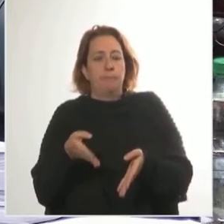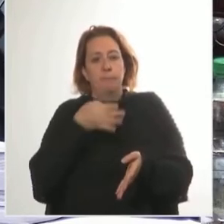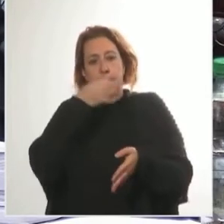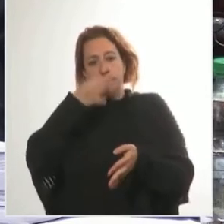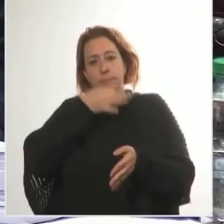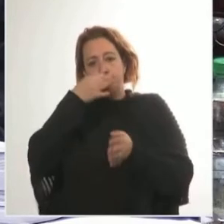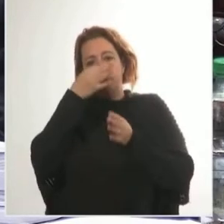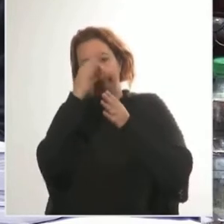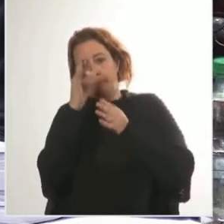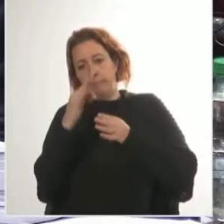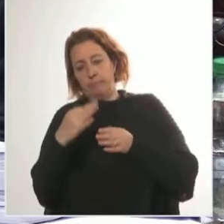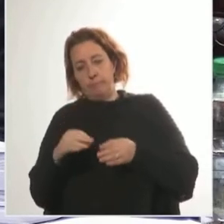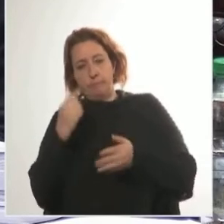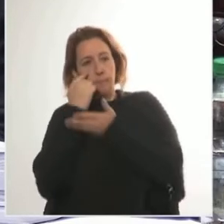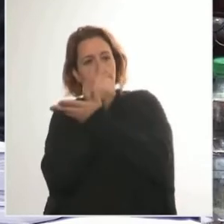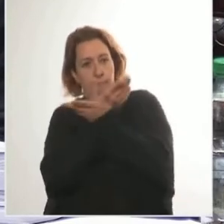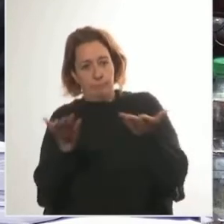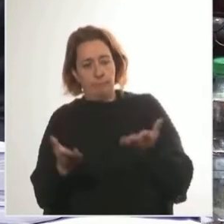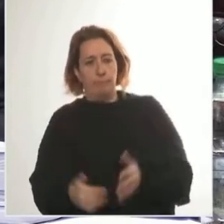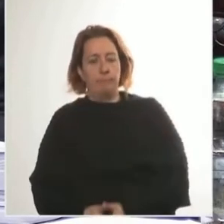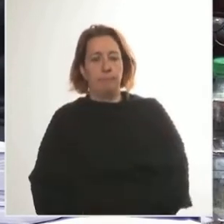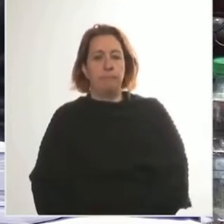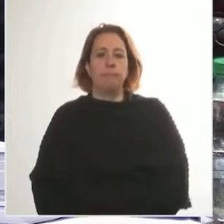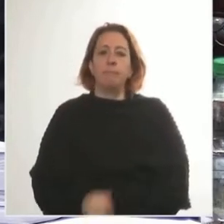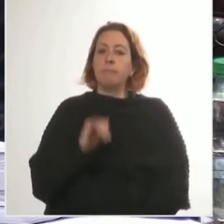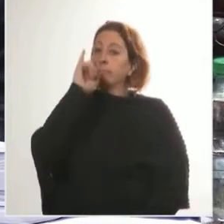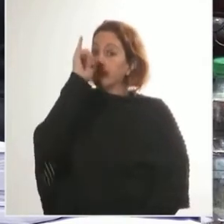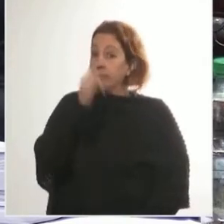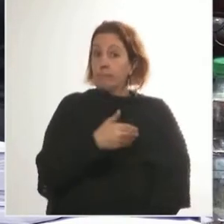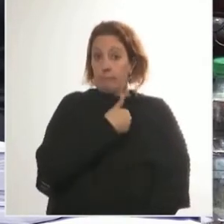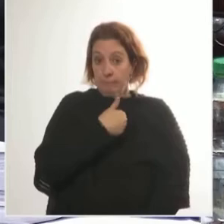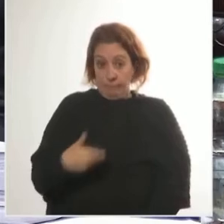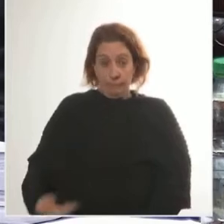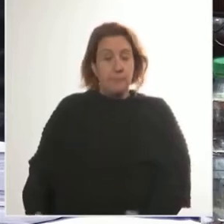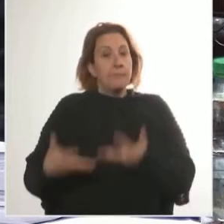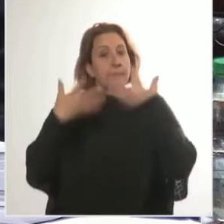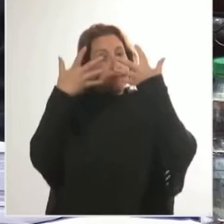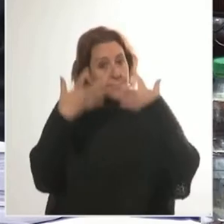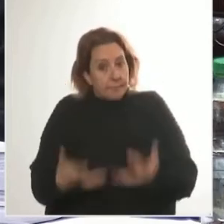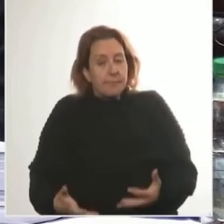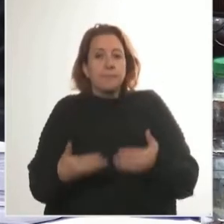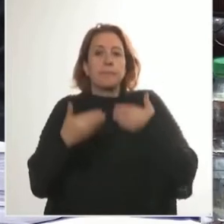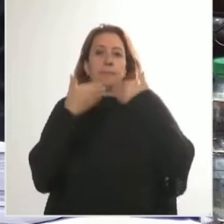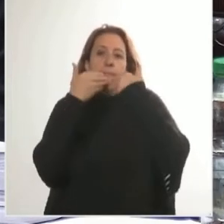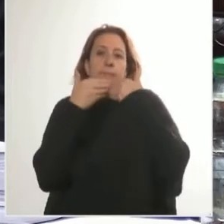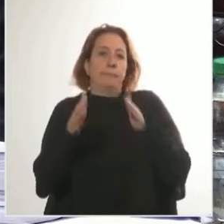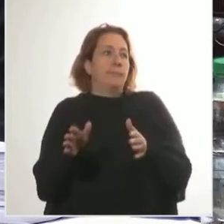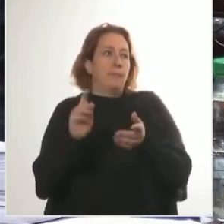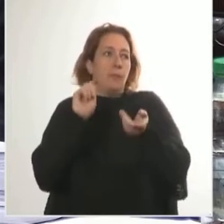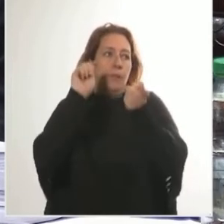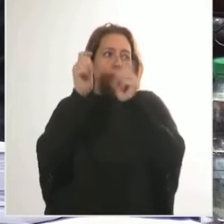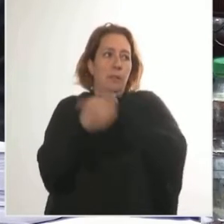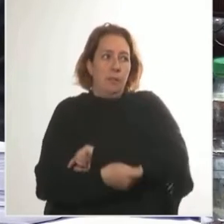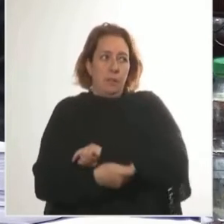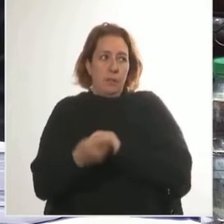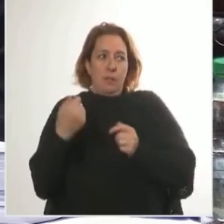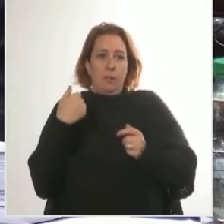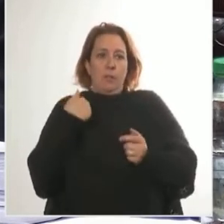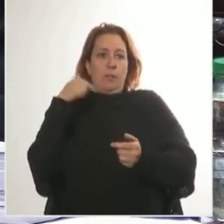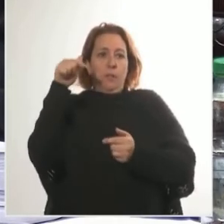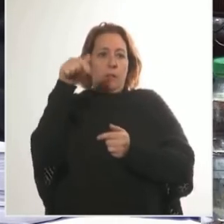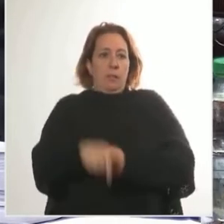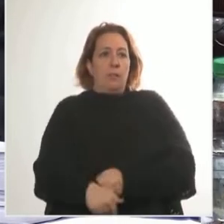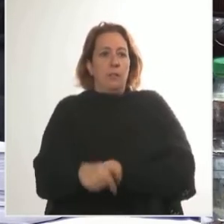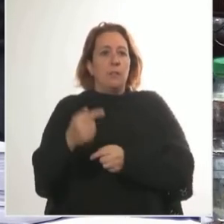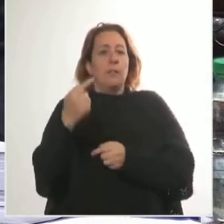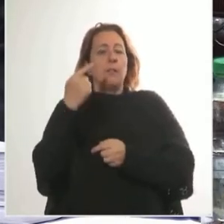de cuentas. Si el gobierno realmente tuviera la vocación de implementar los cambios que pregona, los cambios que